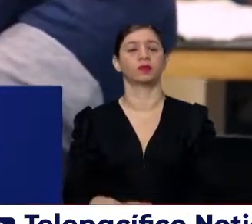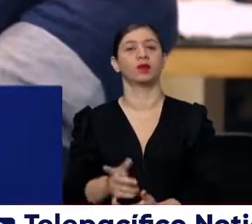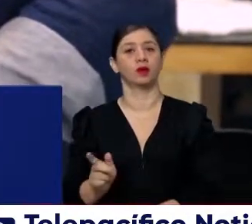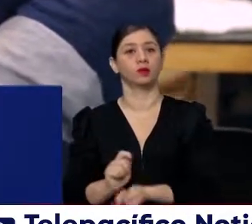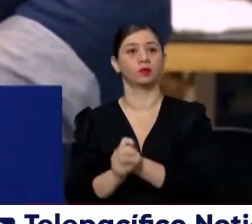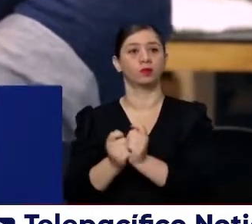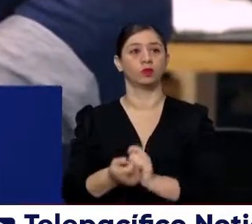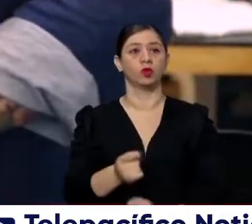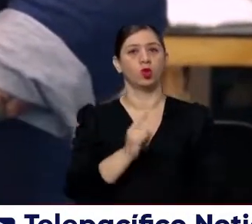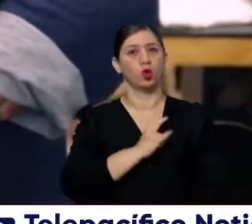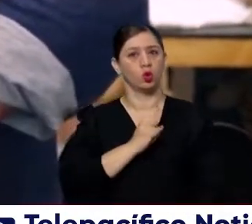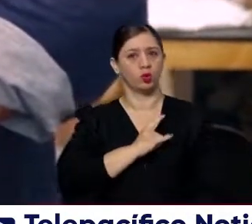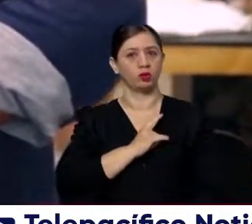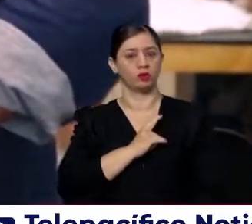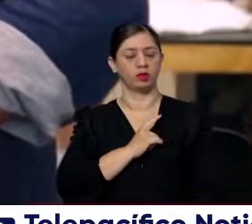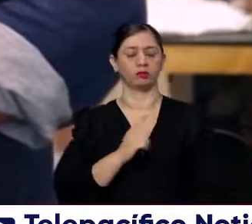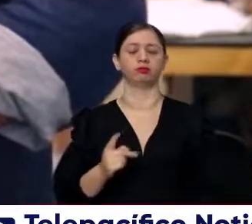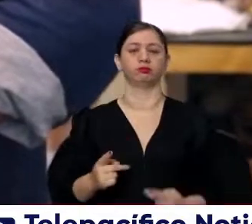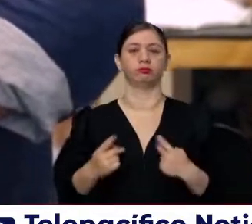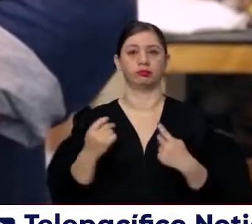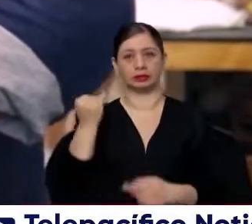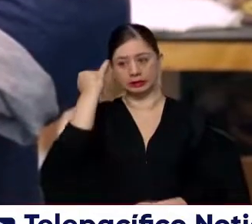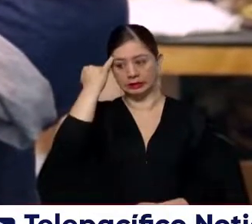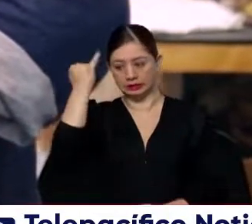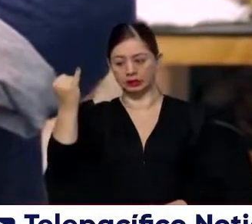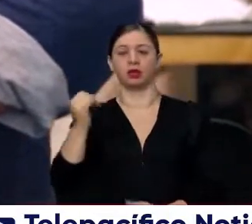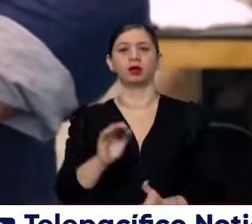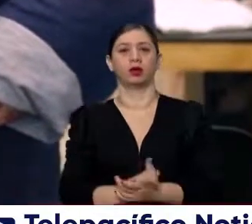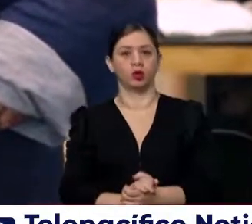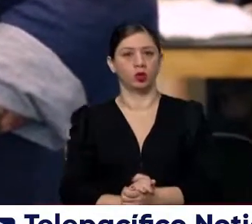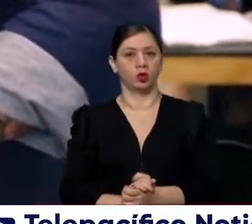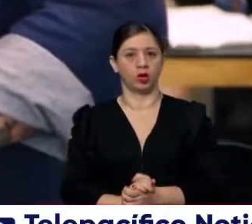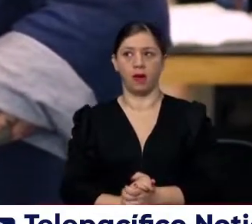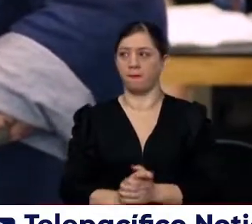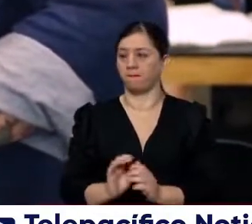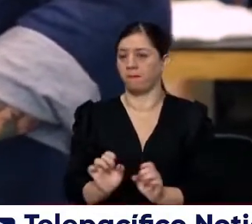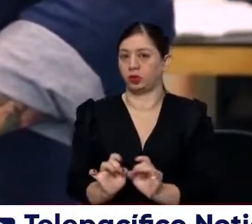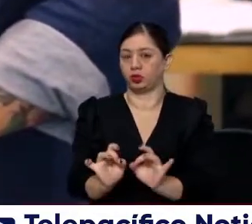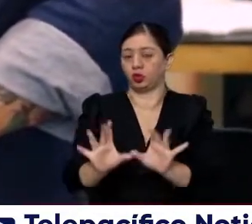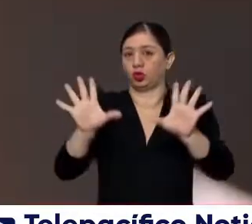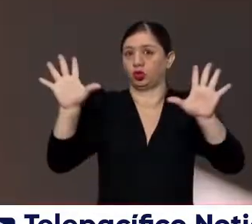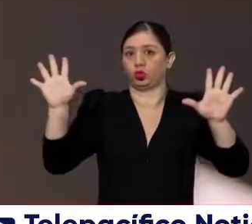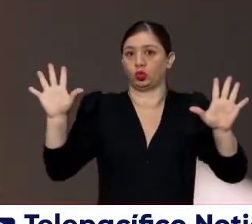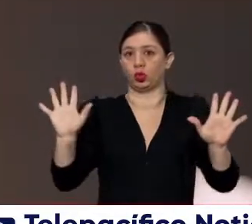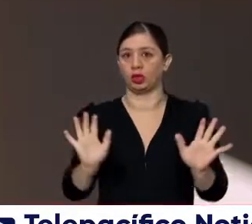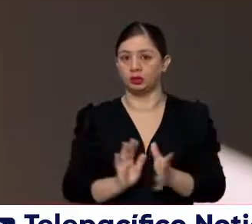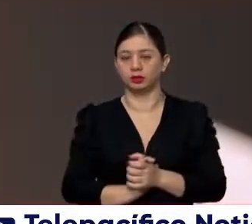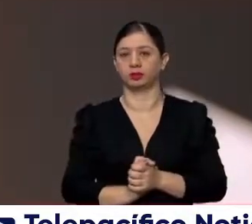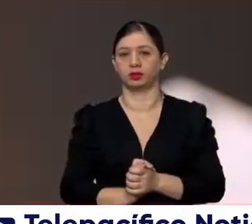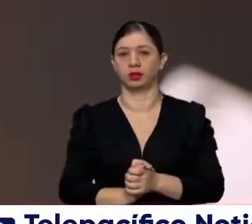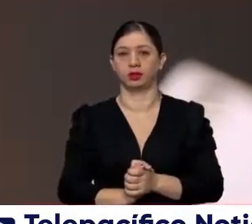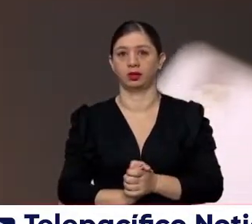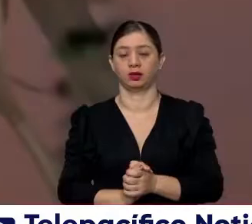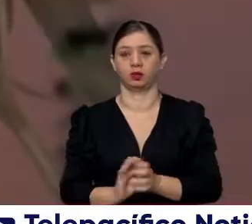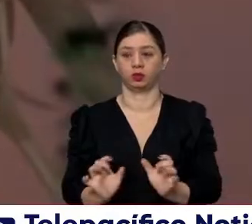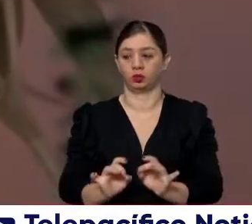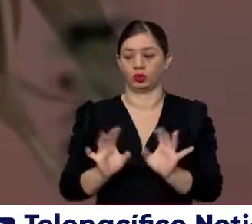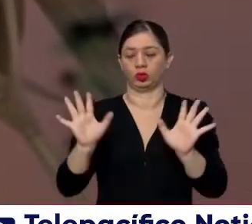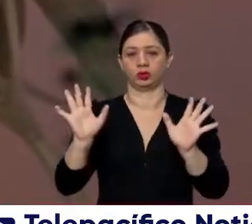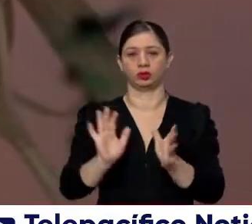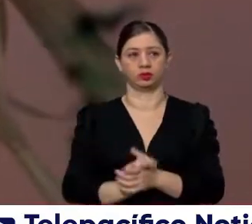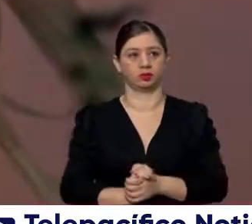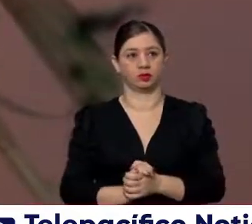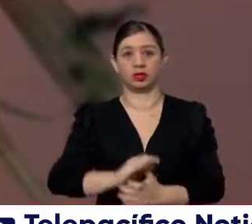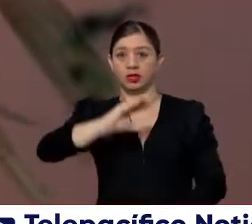después de la universidad en un proyecto de vida, casi sin pensarlo, digamos que fue una coincidencia demasiado maravillosa. Y